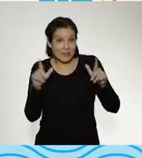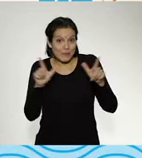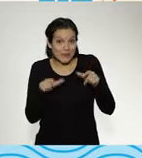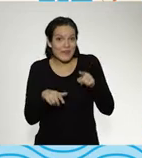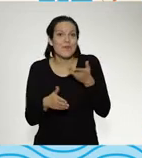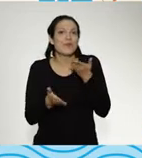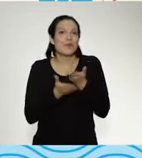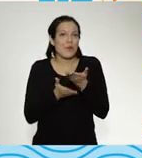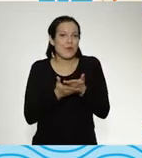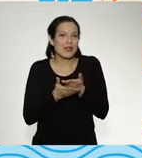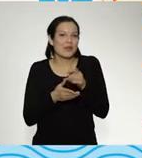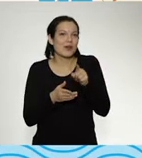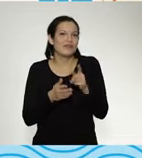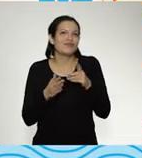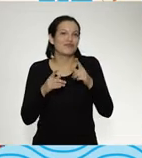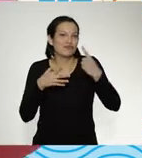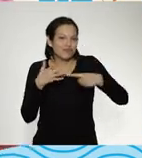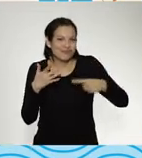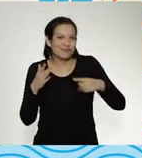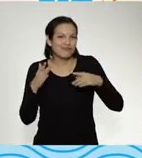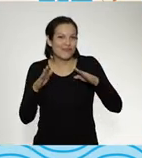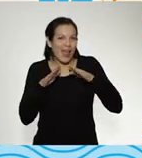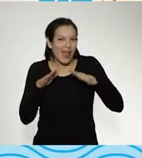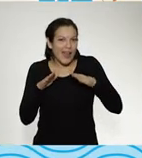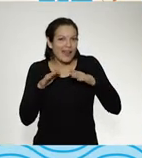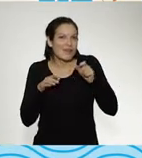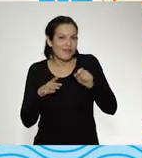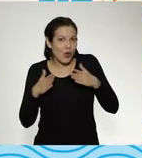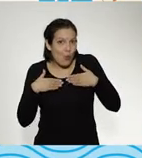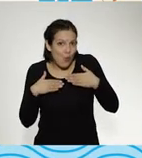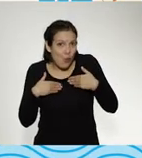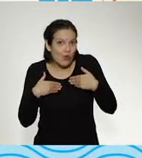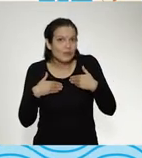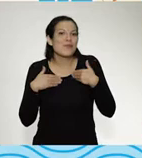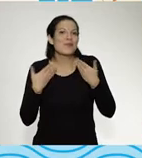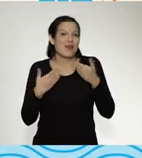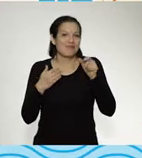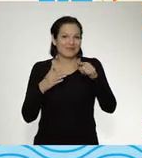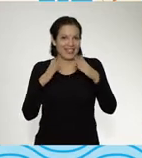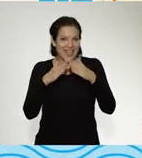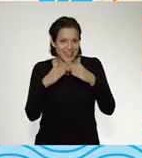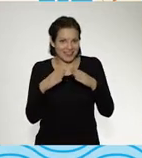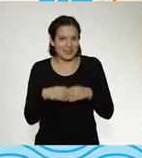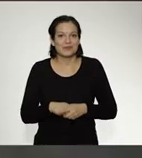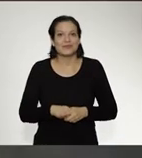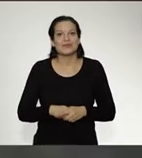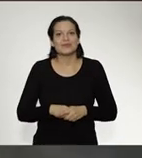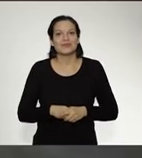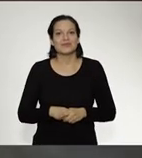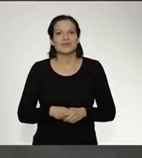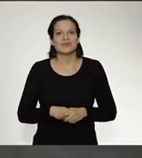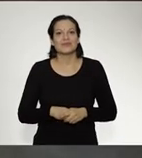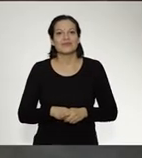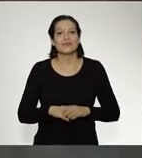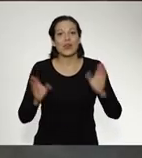les proponemos esta serie de actividades con el cuerpo para realizar en casa.